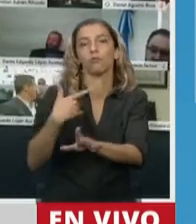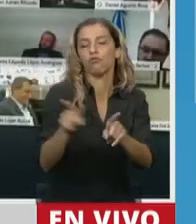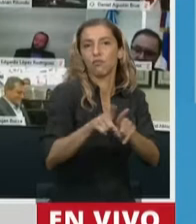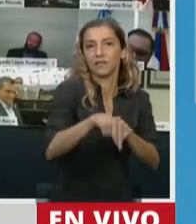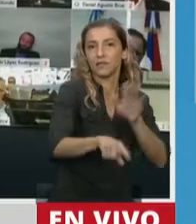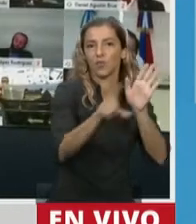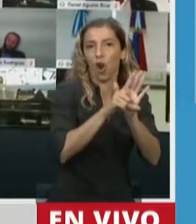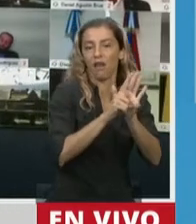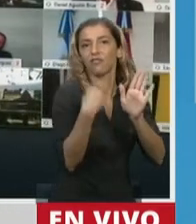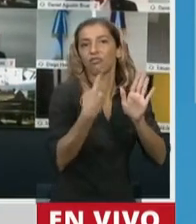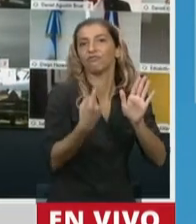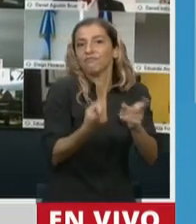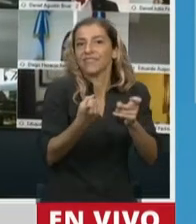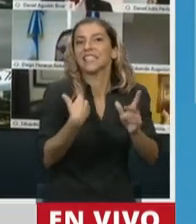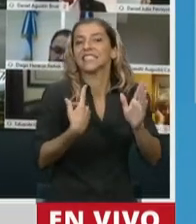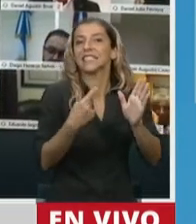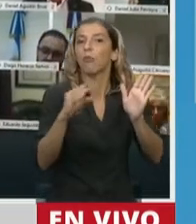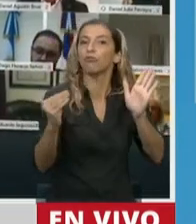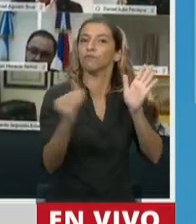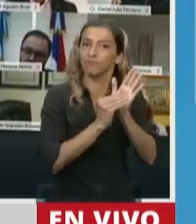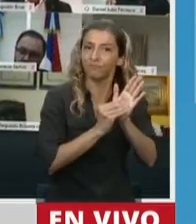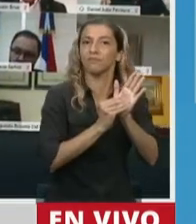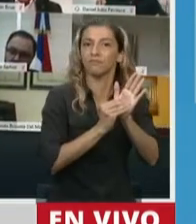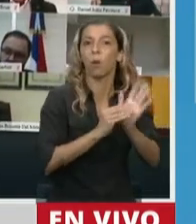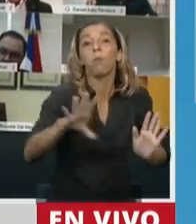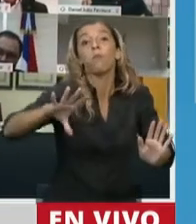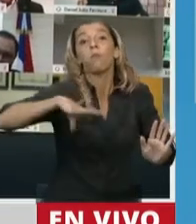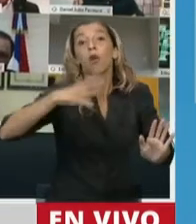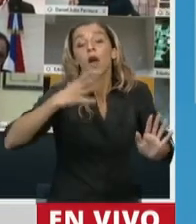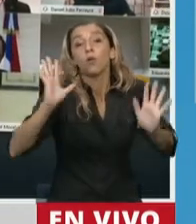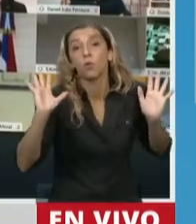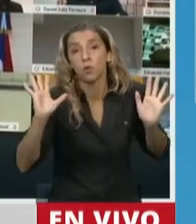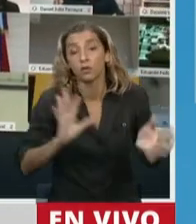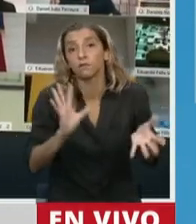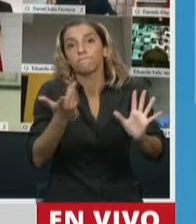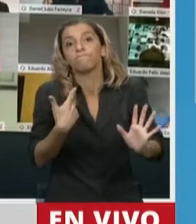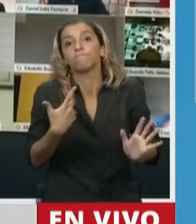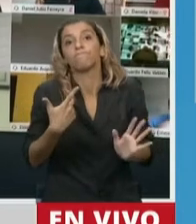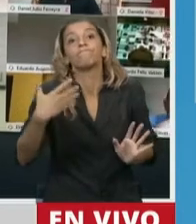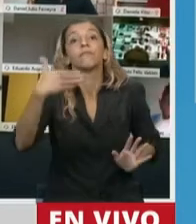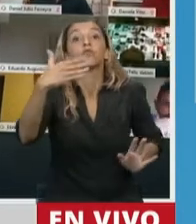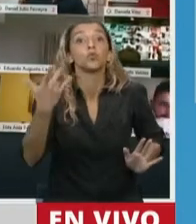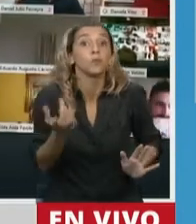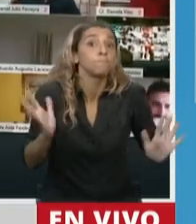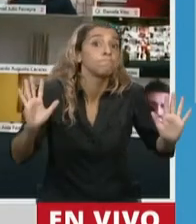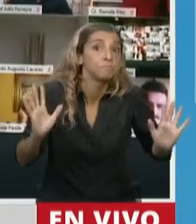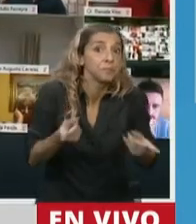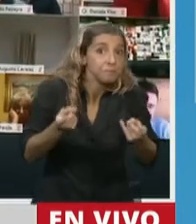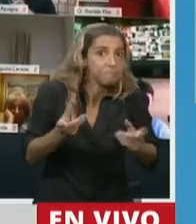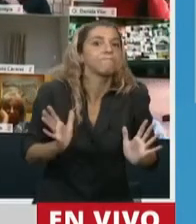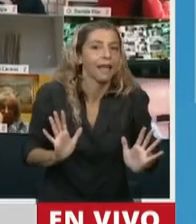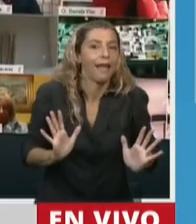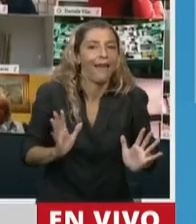educación obligatoria, se basa en el carácter de la excepcionalidad. Para que esto se pueda producir, tiene que